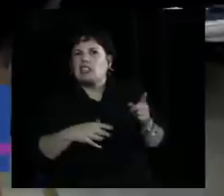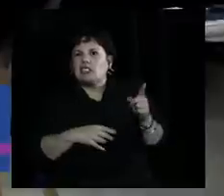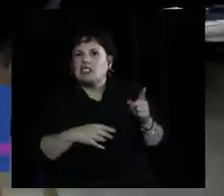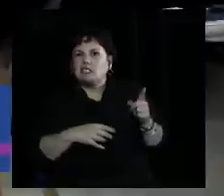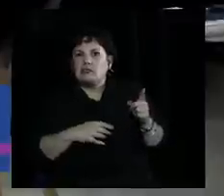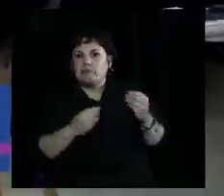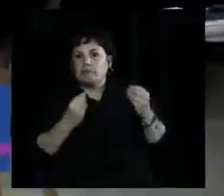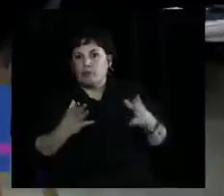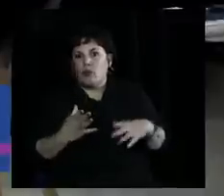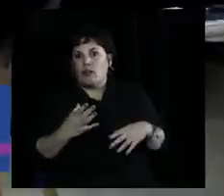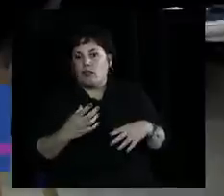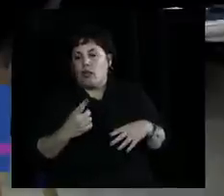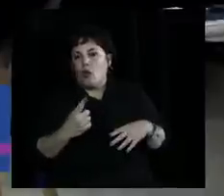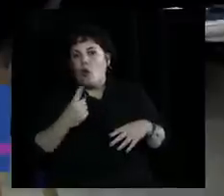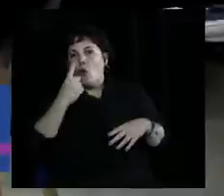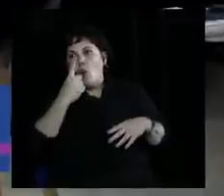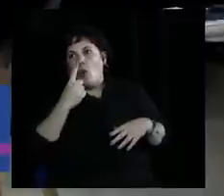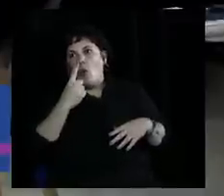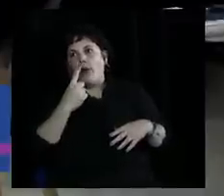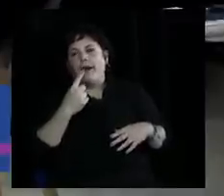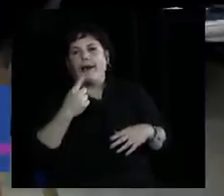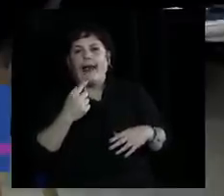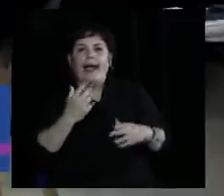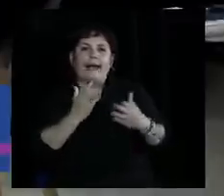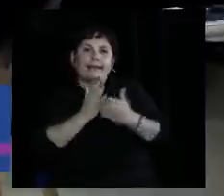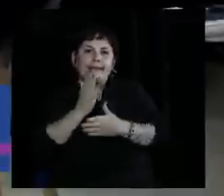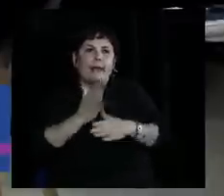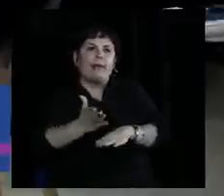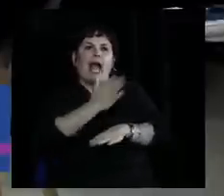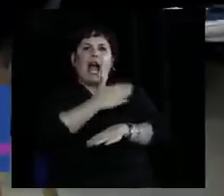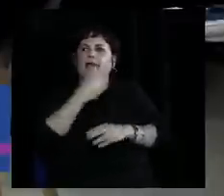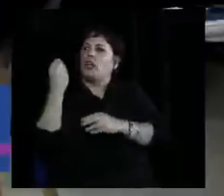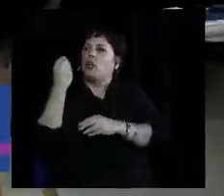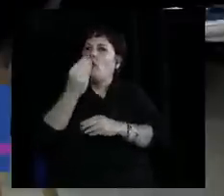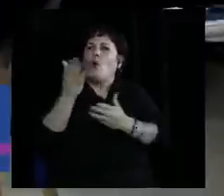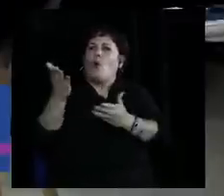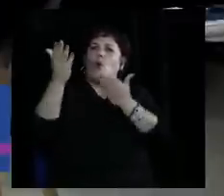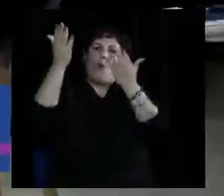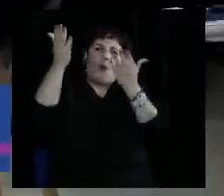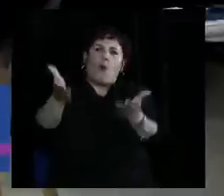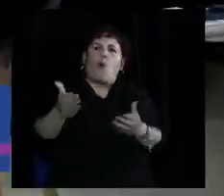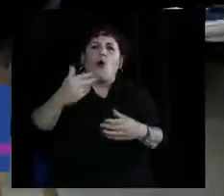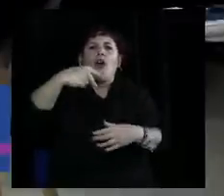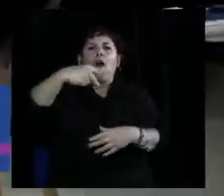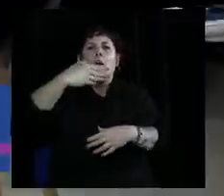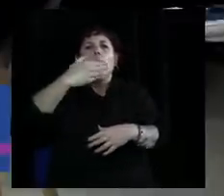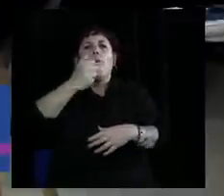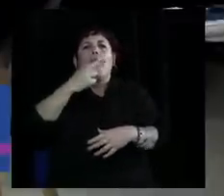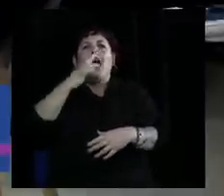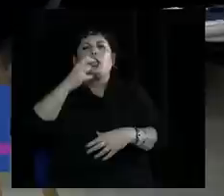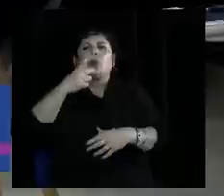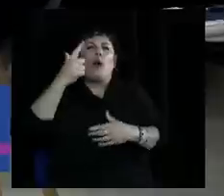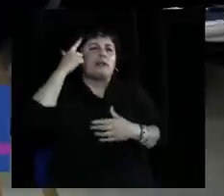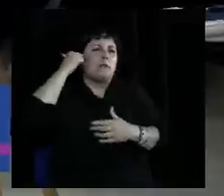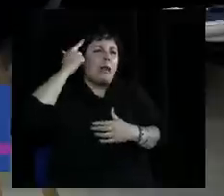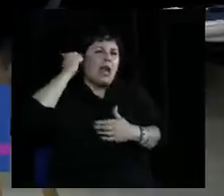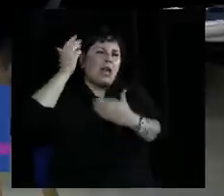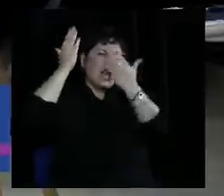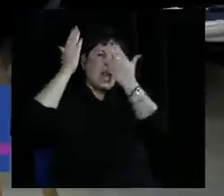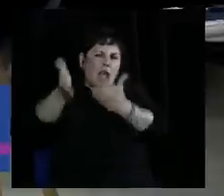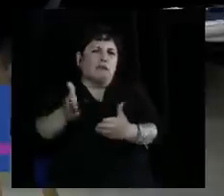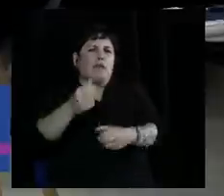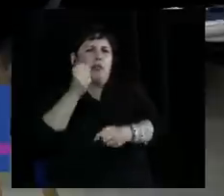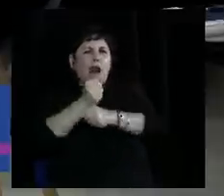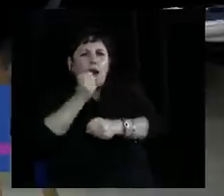incluso una de las virtudes que se señaló en el momento de nombrarlo a Bartol, que era un técnico con experiencia en el trabajo